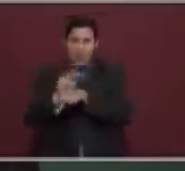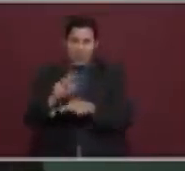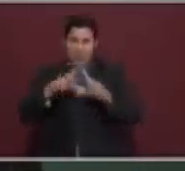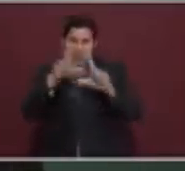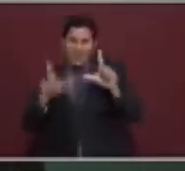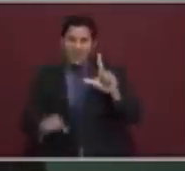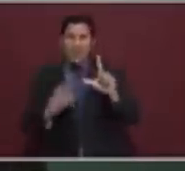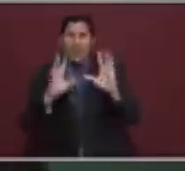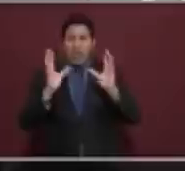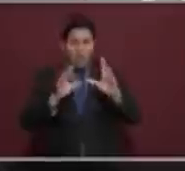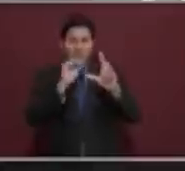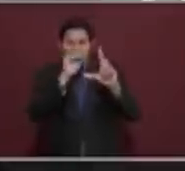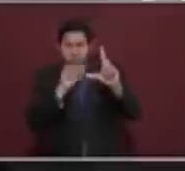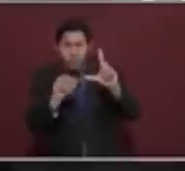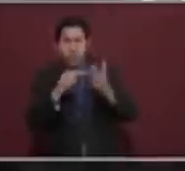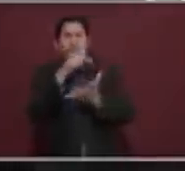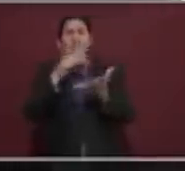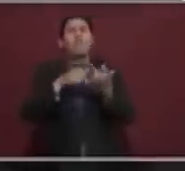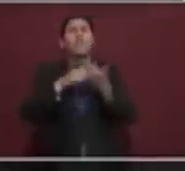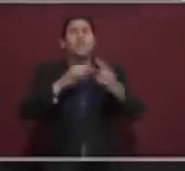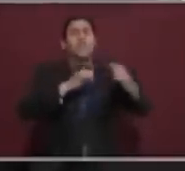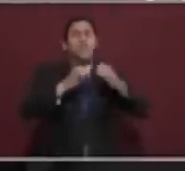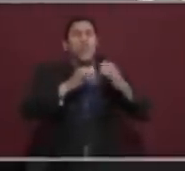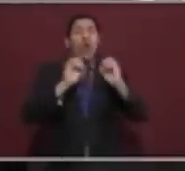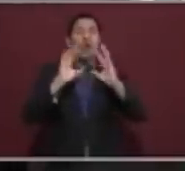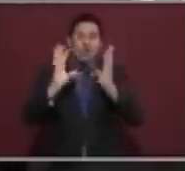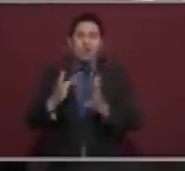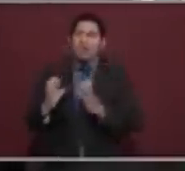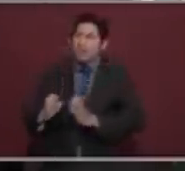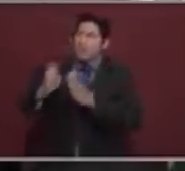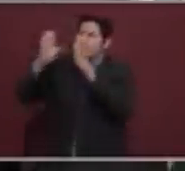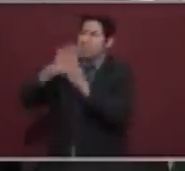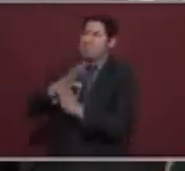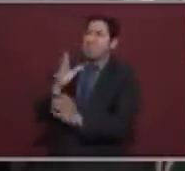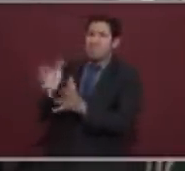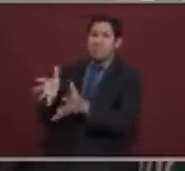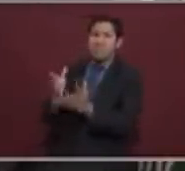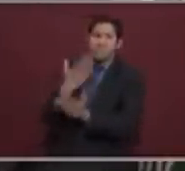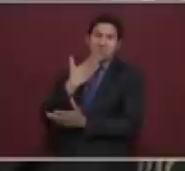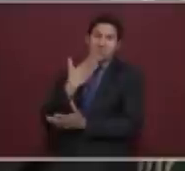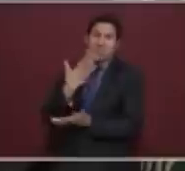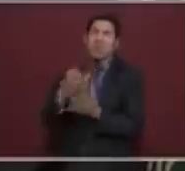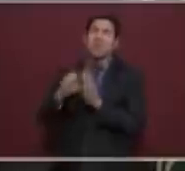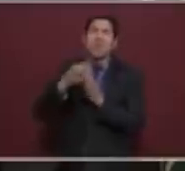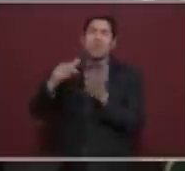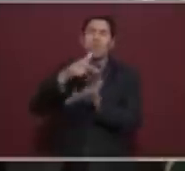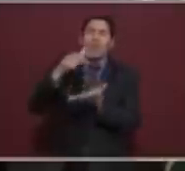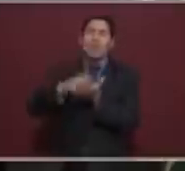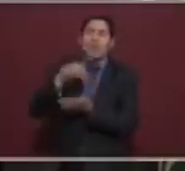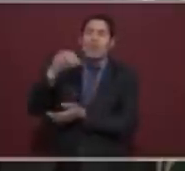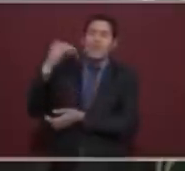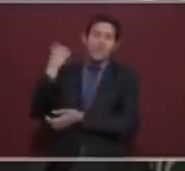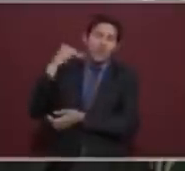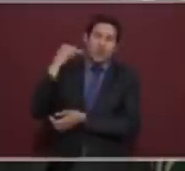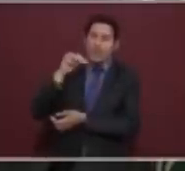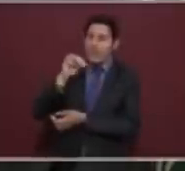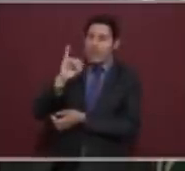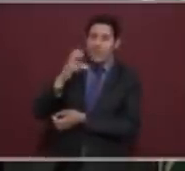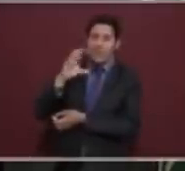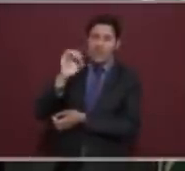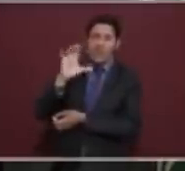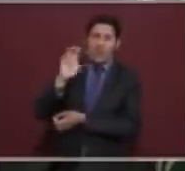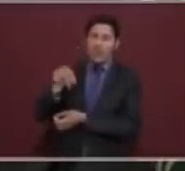o terreno o instalaciones completas por ejemplo en el caso de michoacán hay 13 regiones